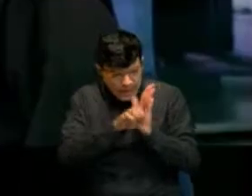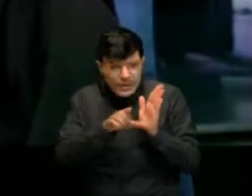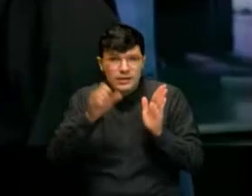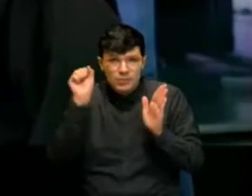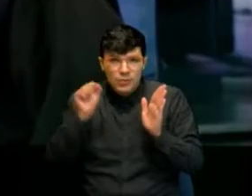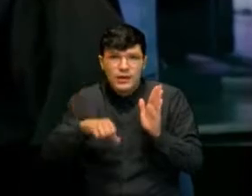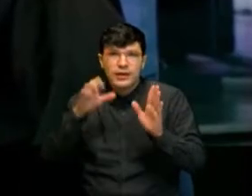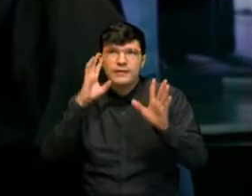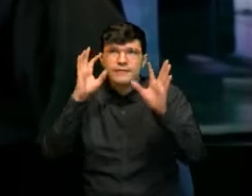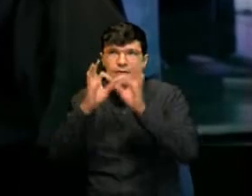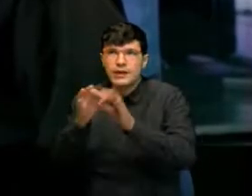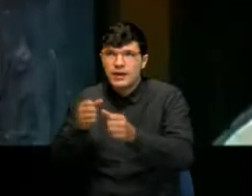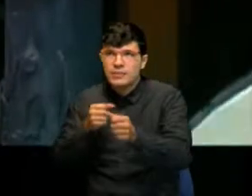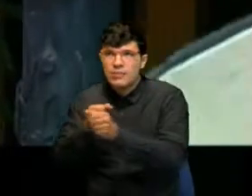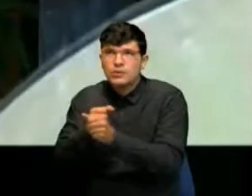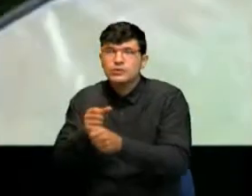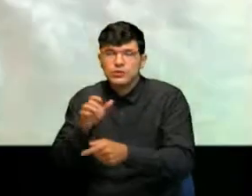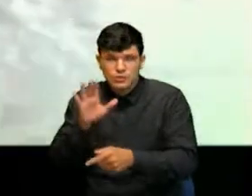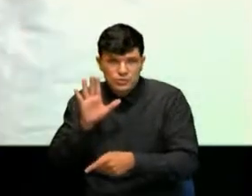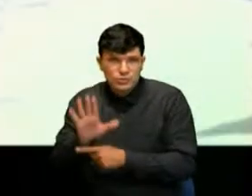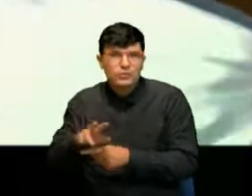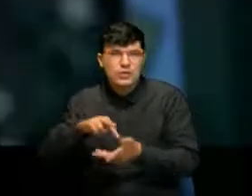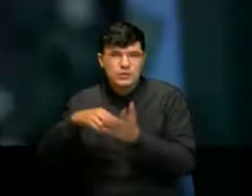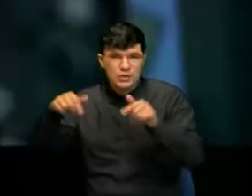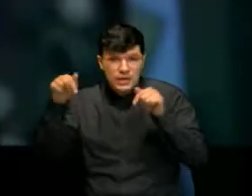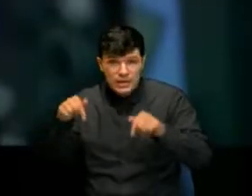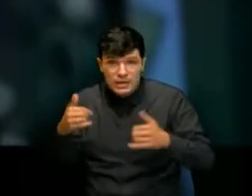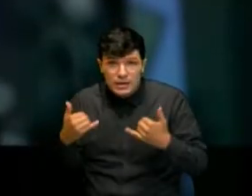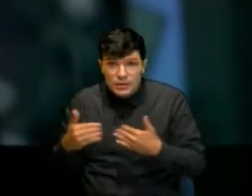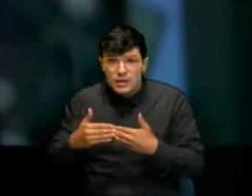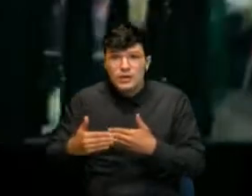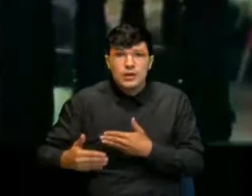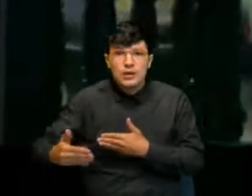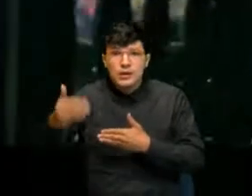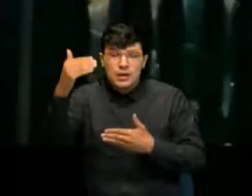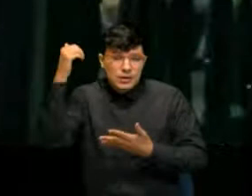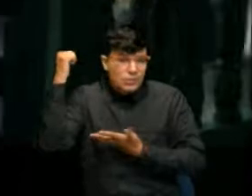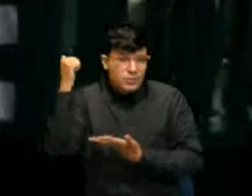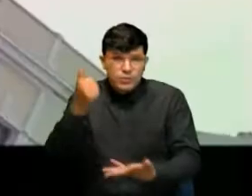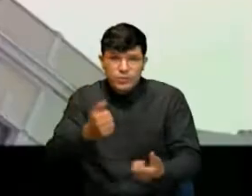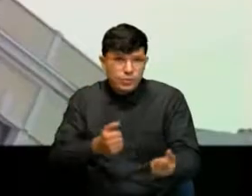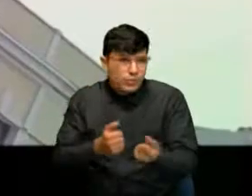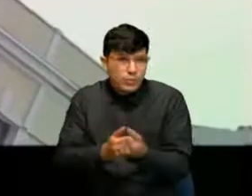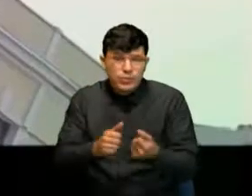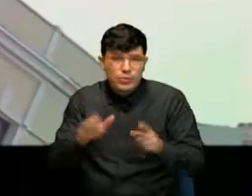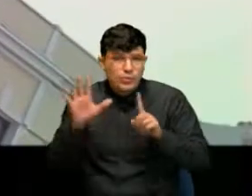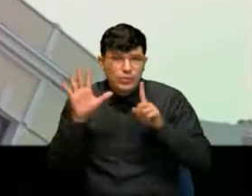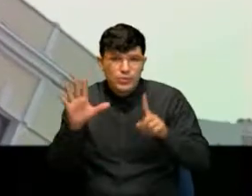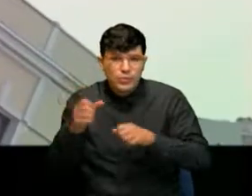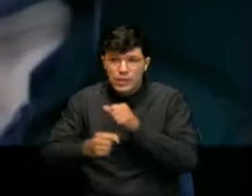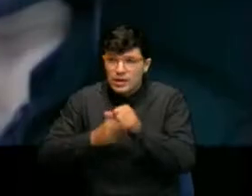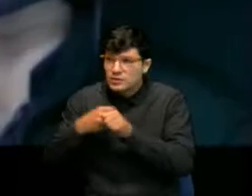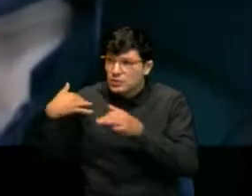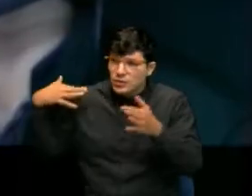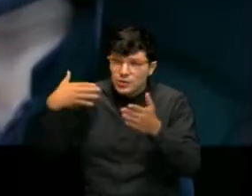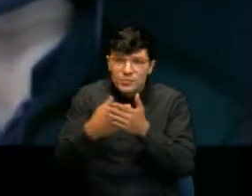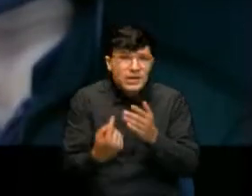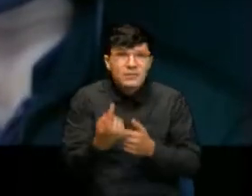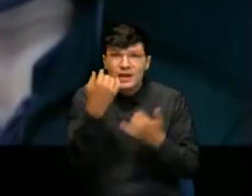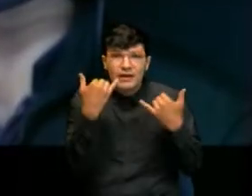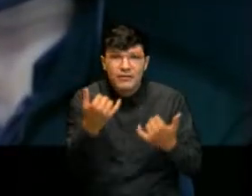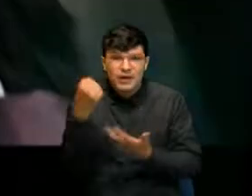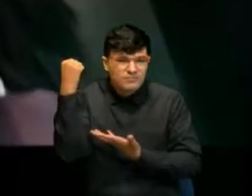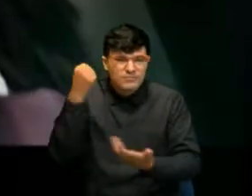televisión pública nacional van a ser, de aquí en adelante, el monto máximo en los últimos 6 años, más una fórmula que lo indexa y